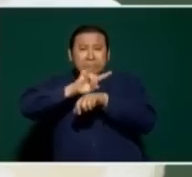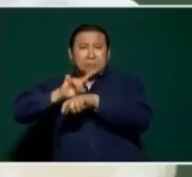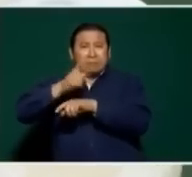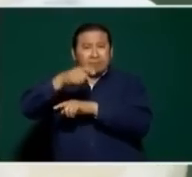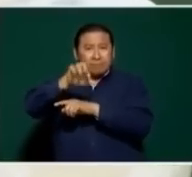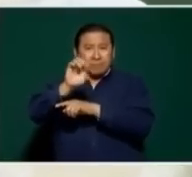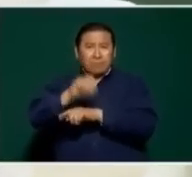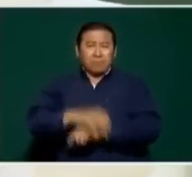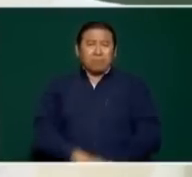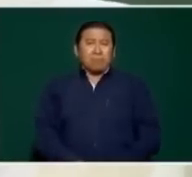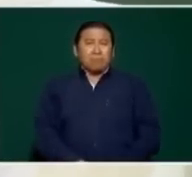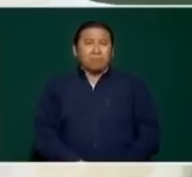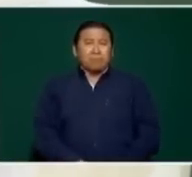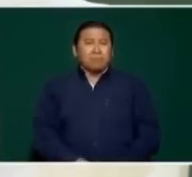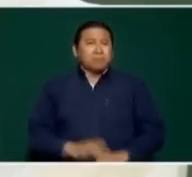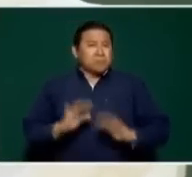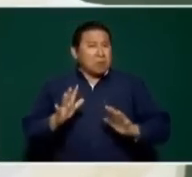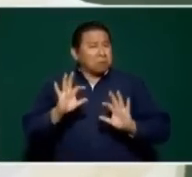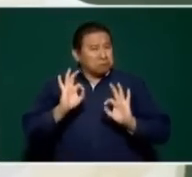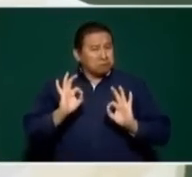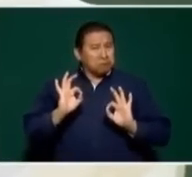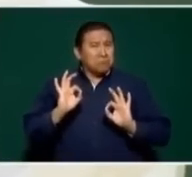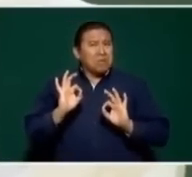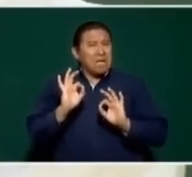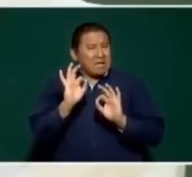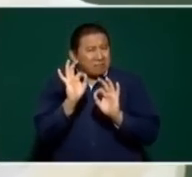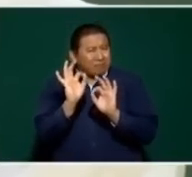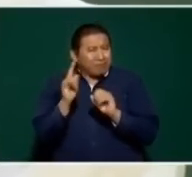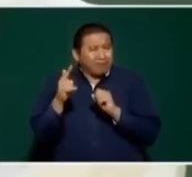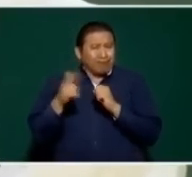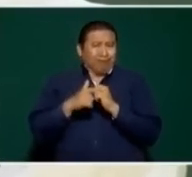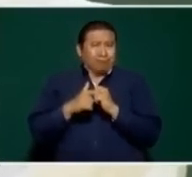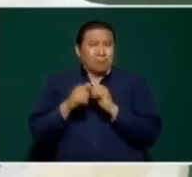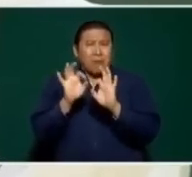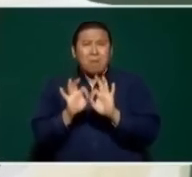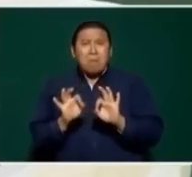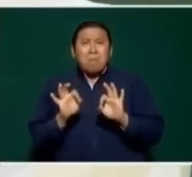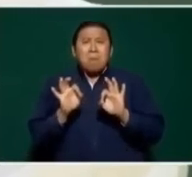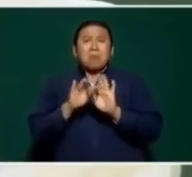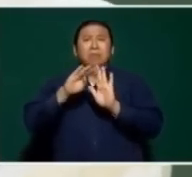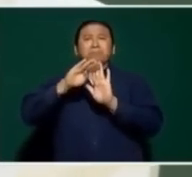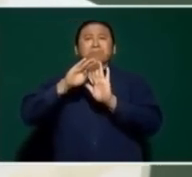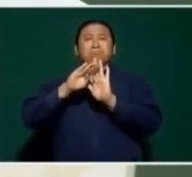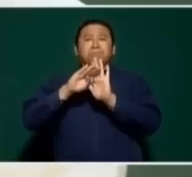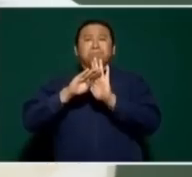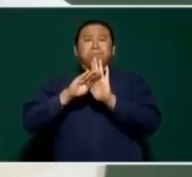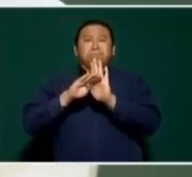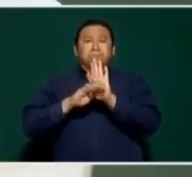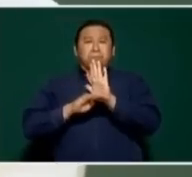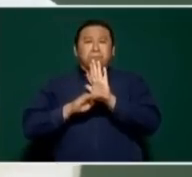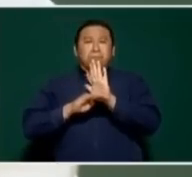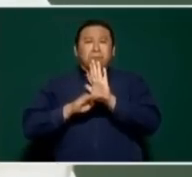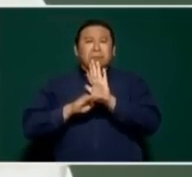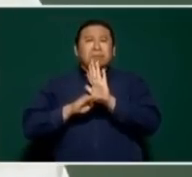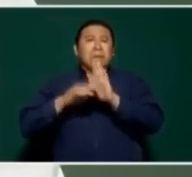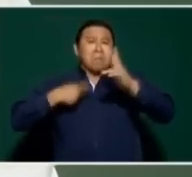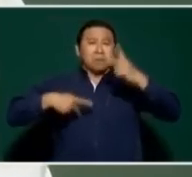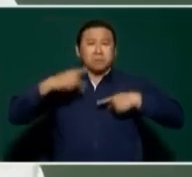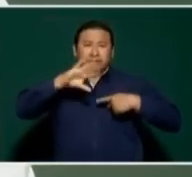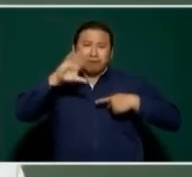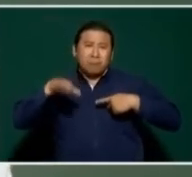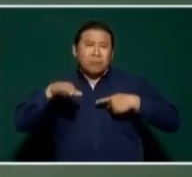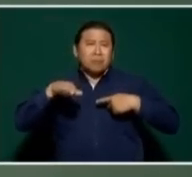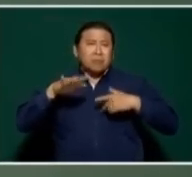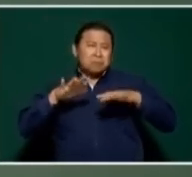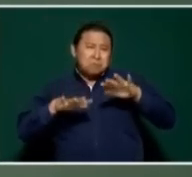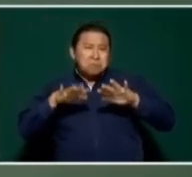Roo y se ha logrado algo muy importante: reducir el número de homicidios a